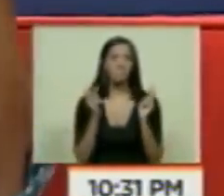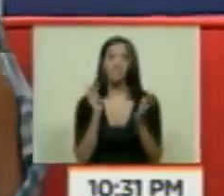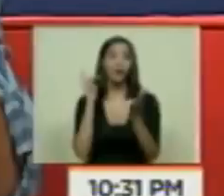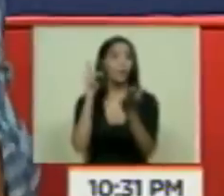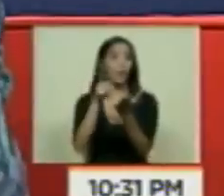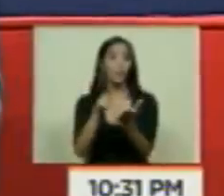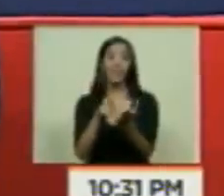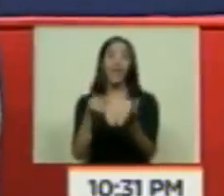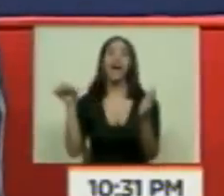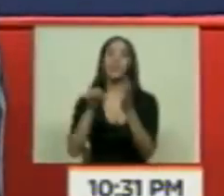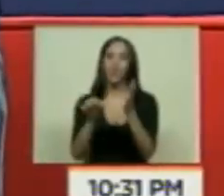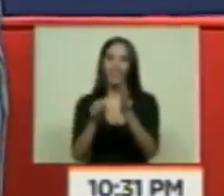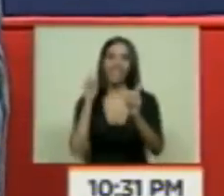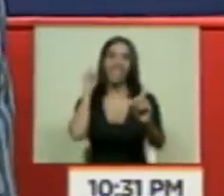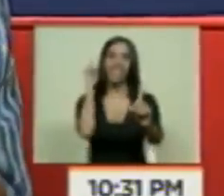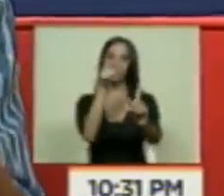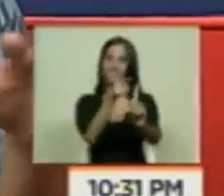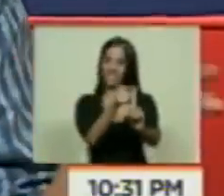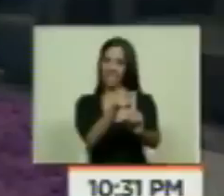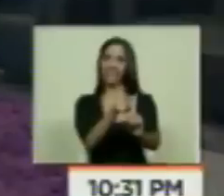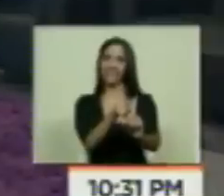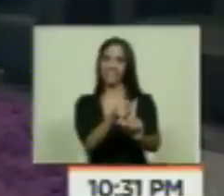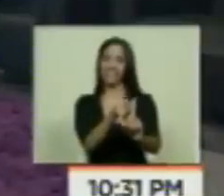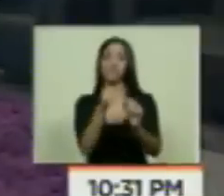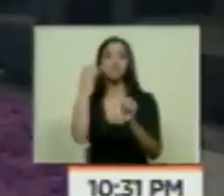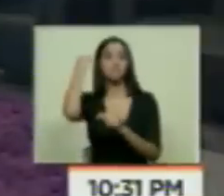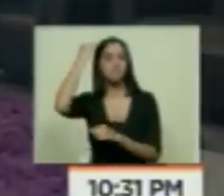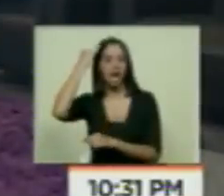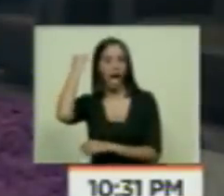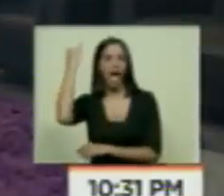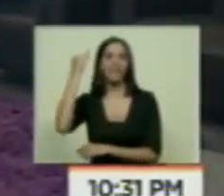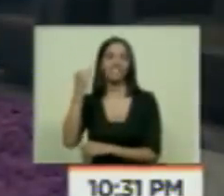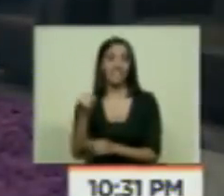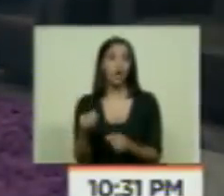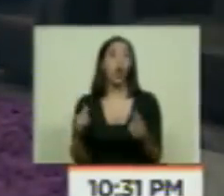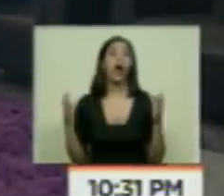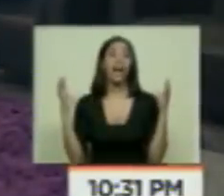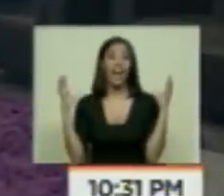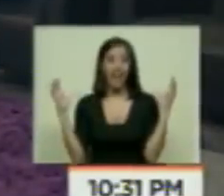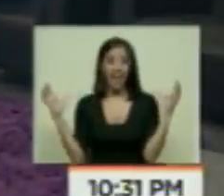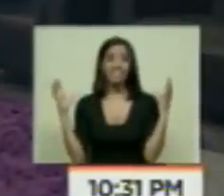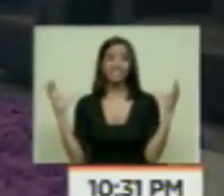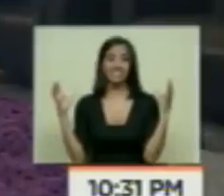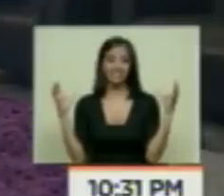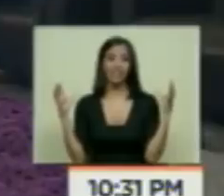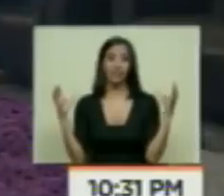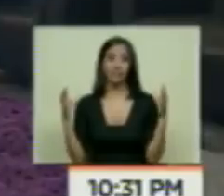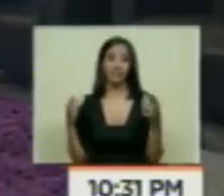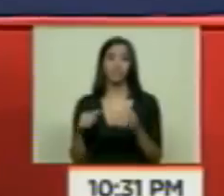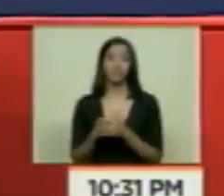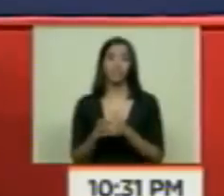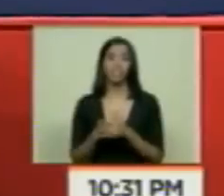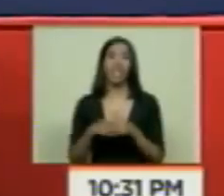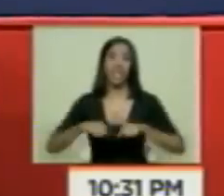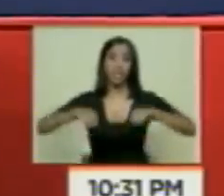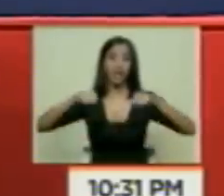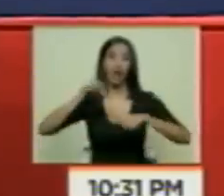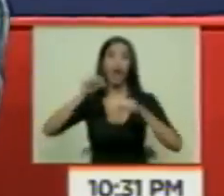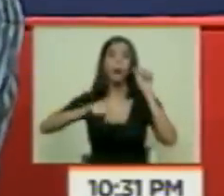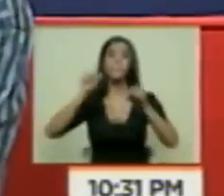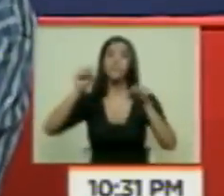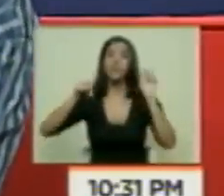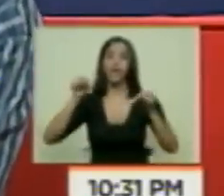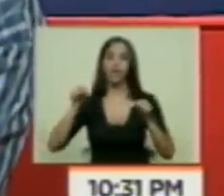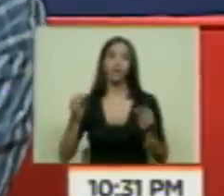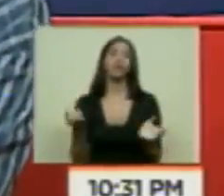a donde queríamos llegar. O sea, como que al podrás imaginar lo grande que es eso. Lo grande que era el mercado de las pulgas. Bueno, yo